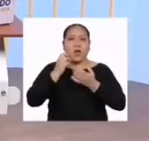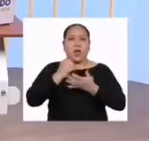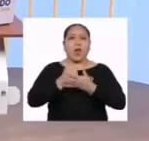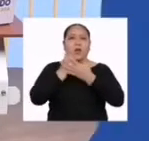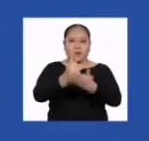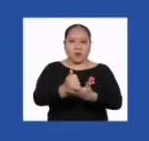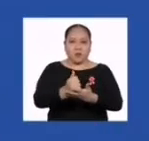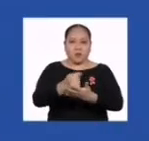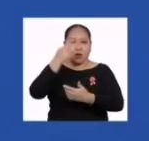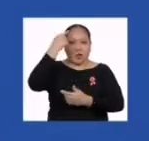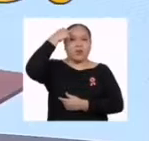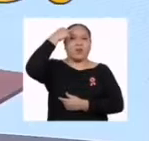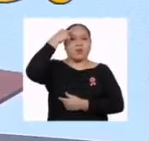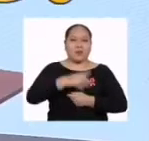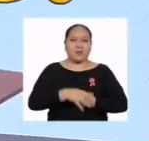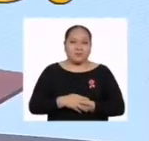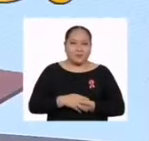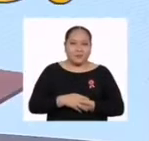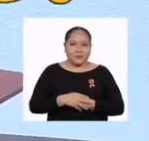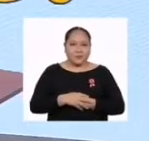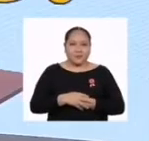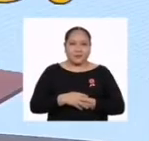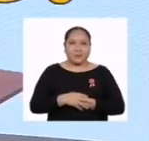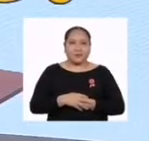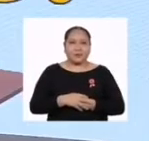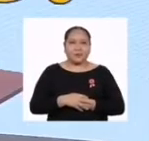influye en lo mental.